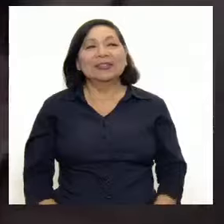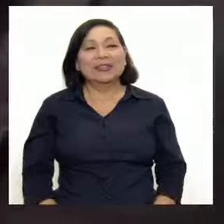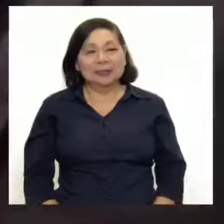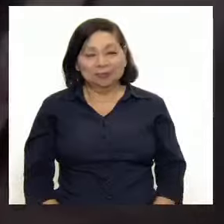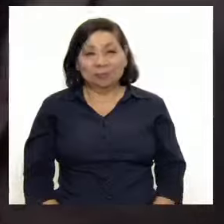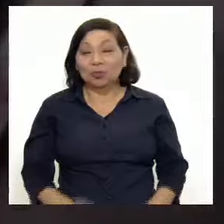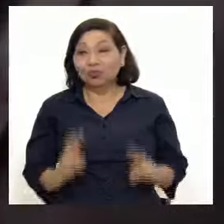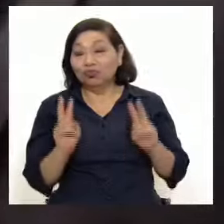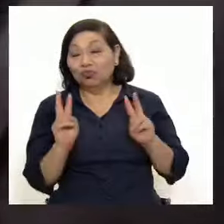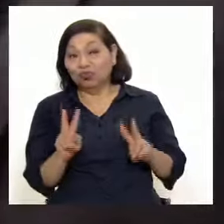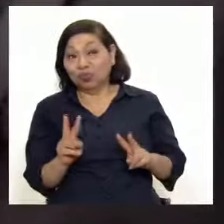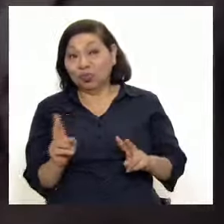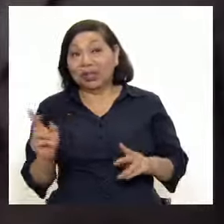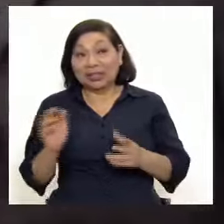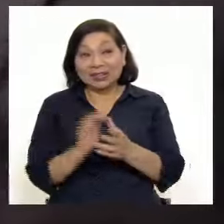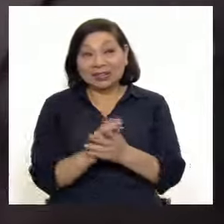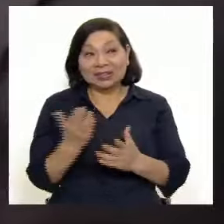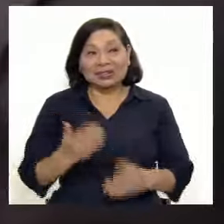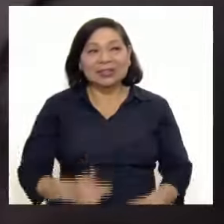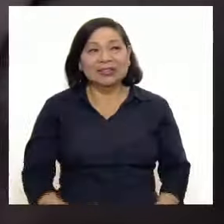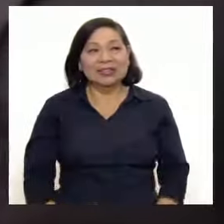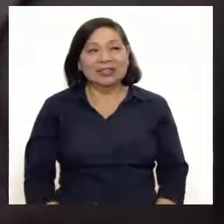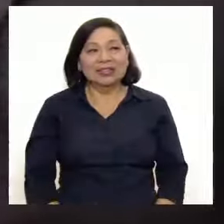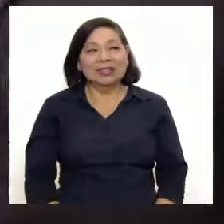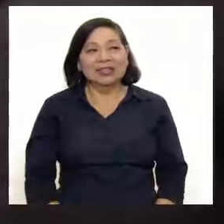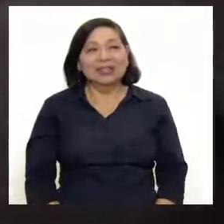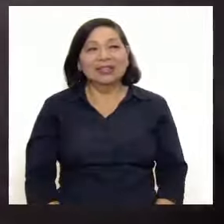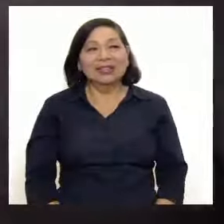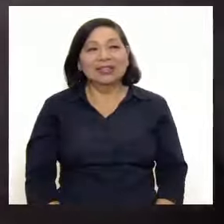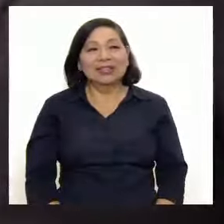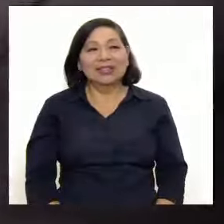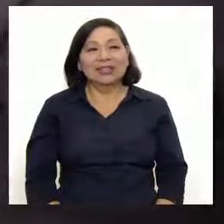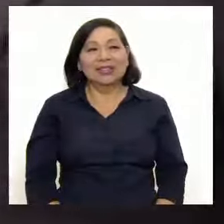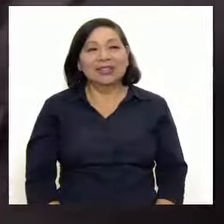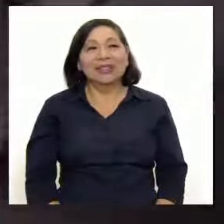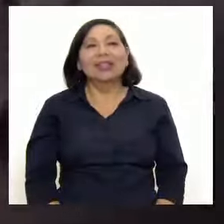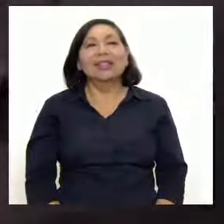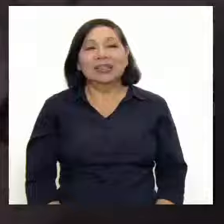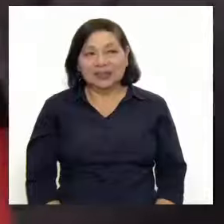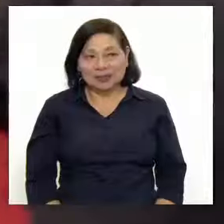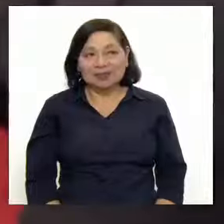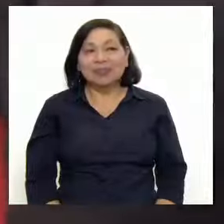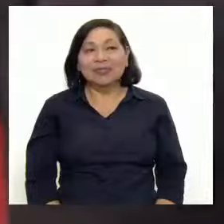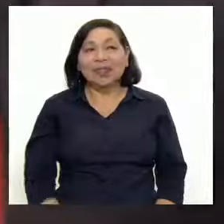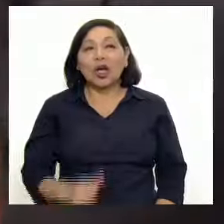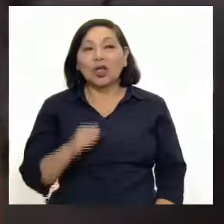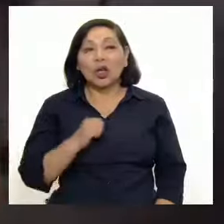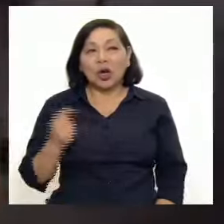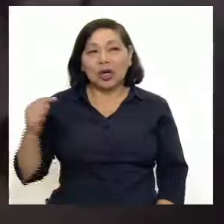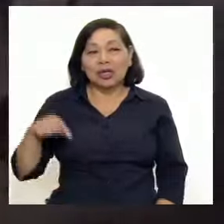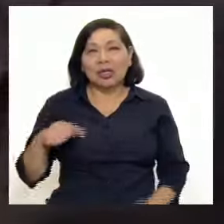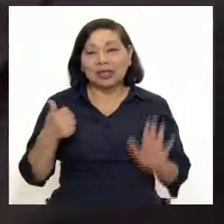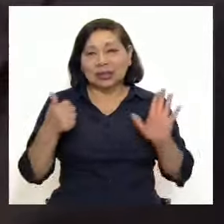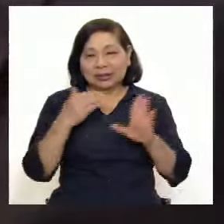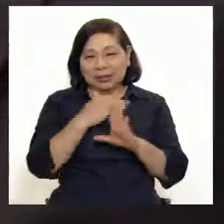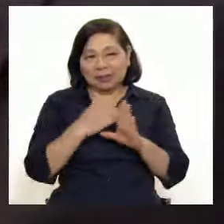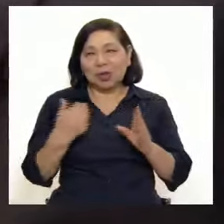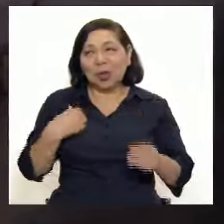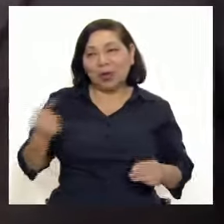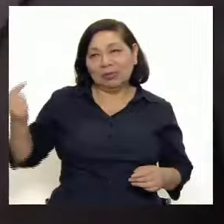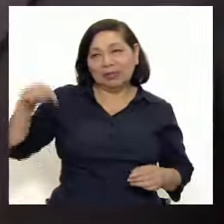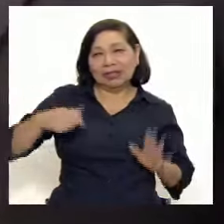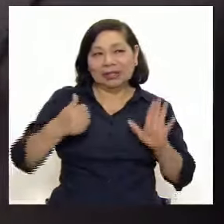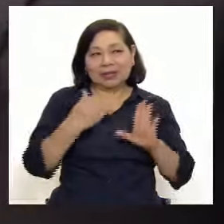¿Están con la expectativa de que él pueda saludarlos? Hola, hola. Hola, hola. Hola, buenos. Yo he llegado acá a las 6:30,